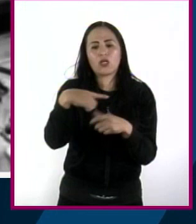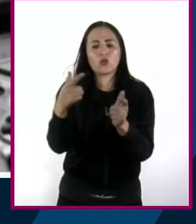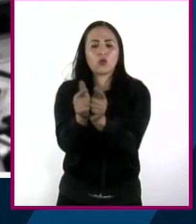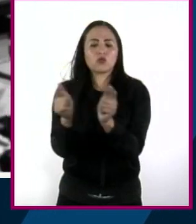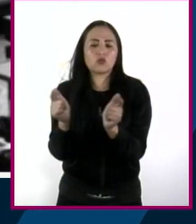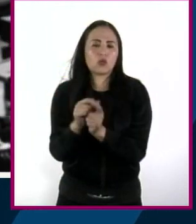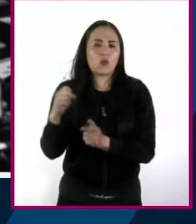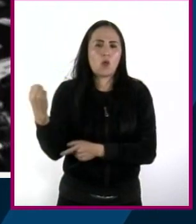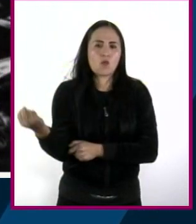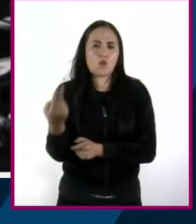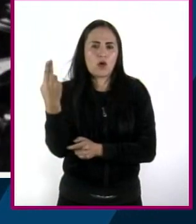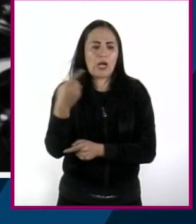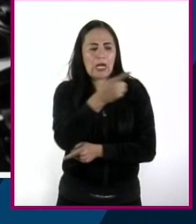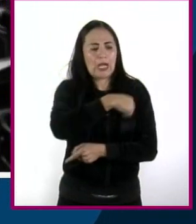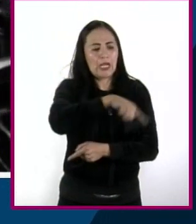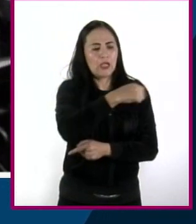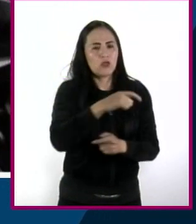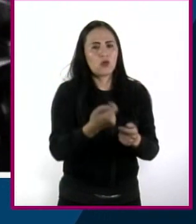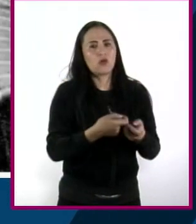sobre las clases obreras.